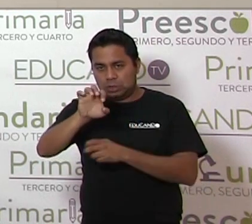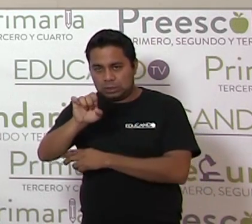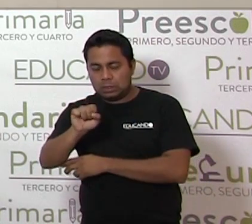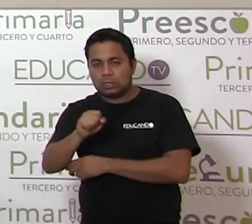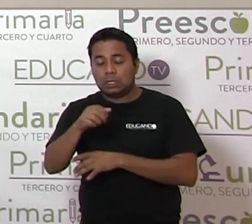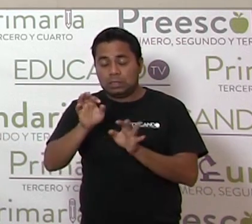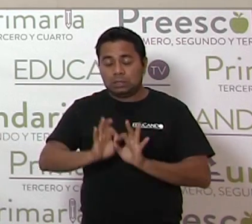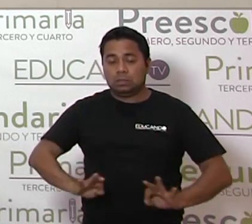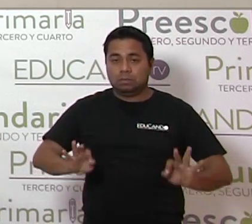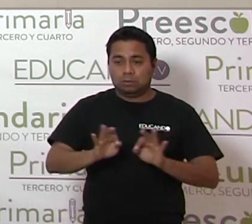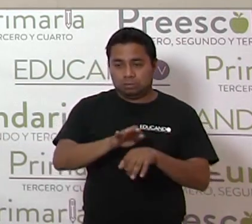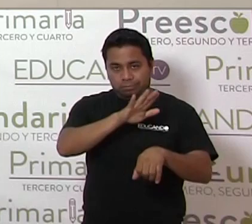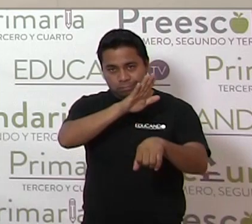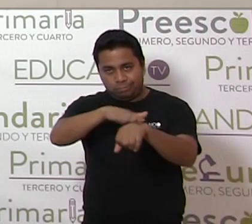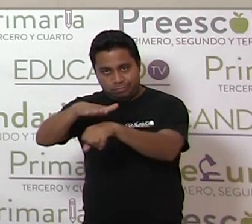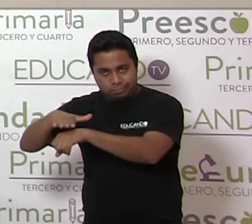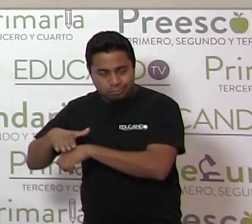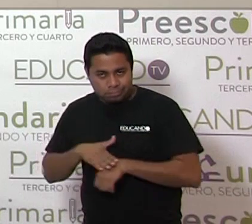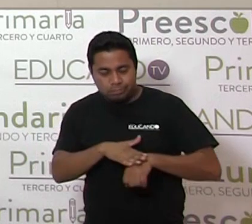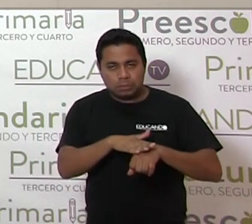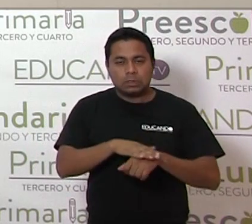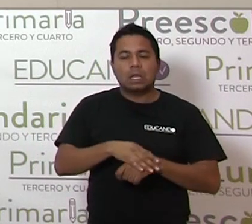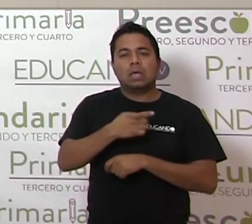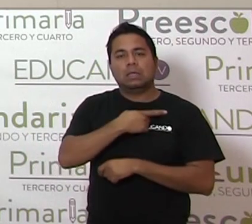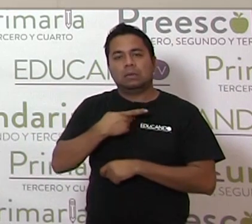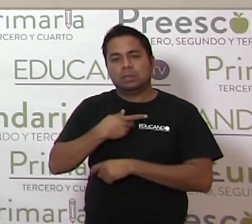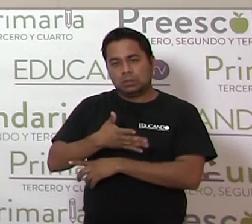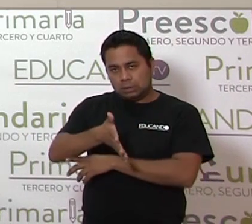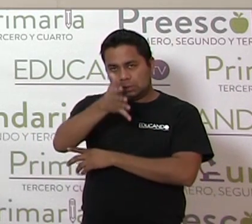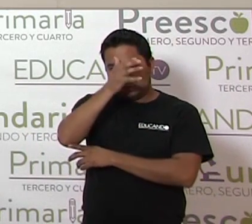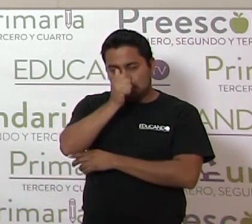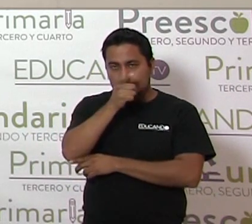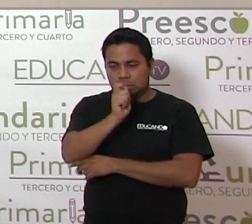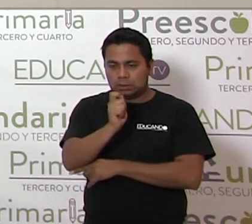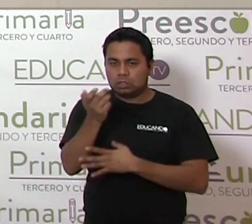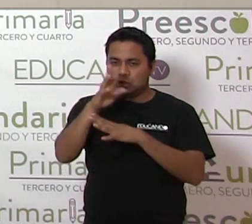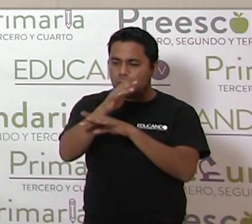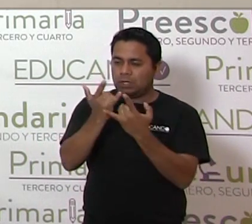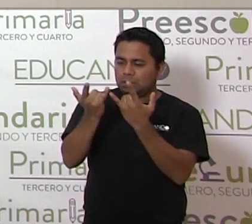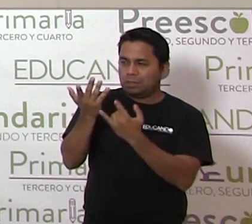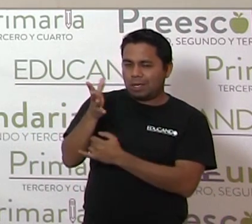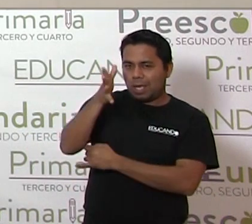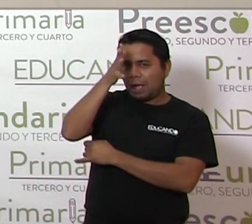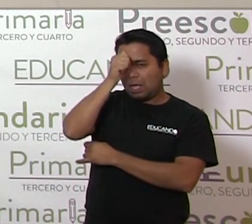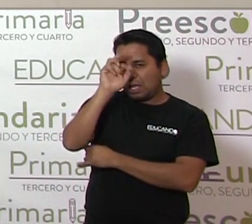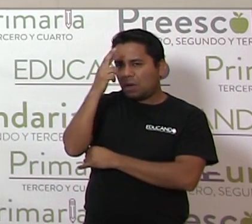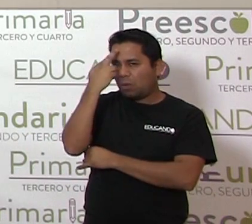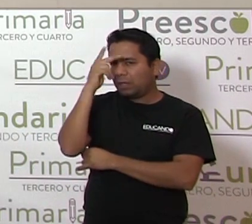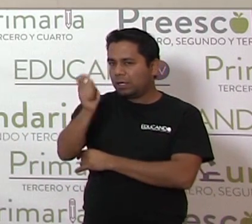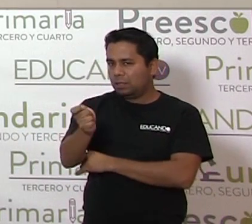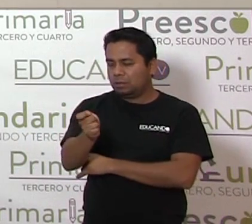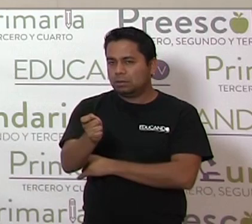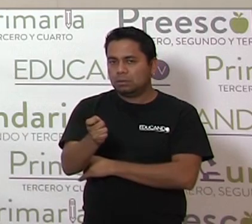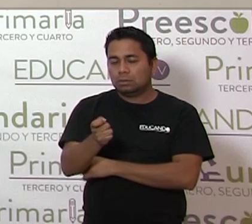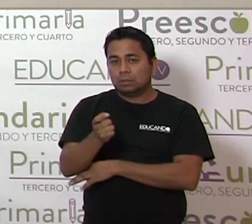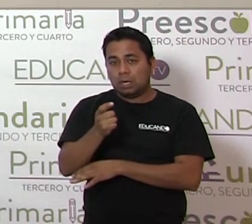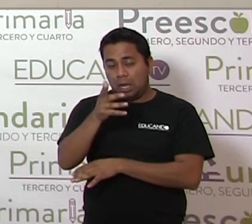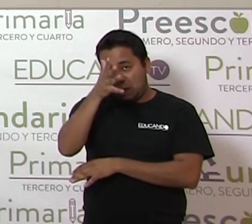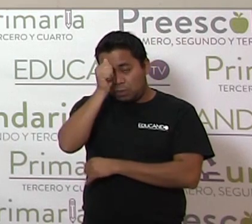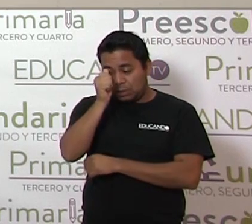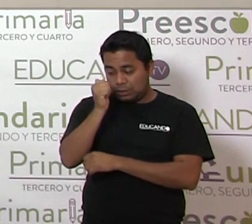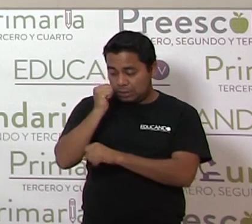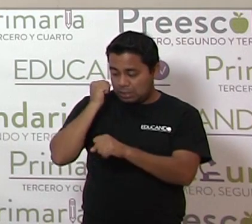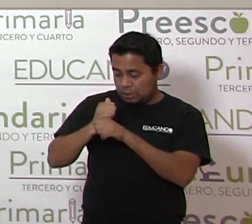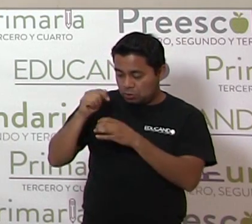muy importante, niños y niñas, que recordemos un poquito de historia. Para esto,